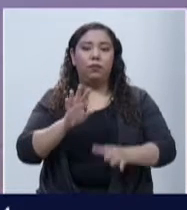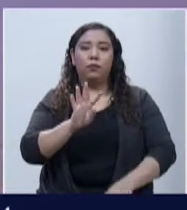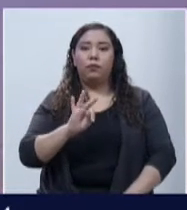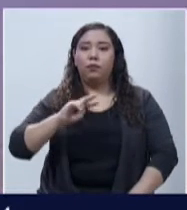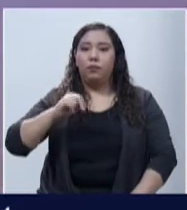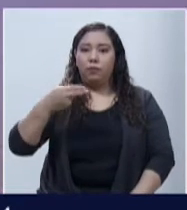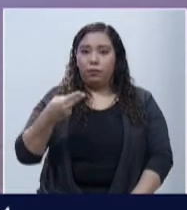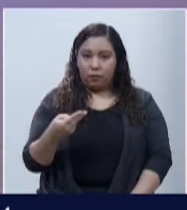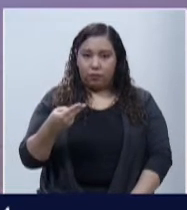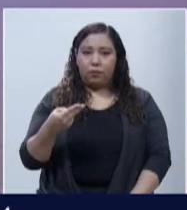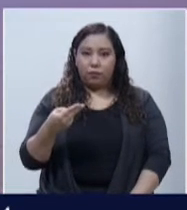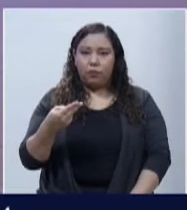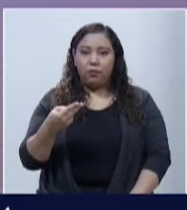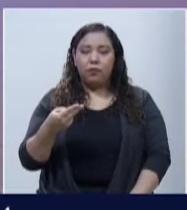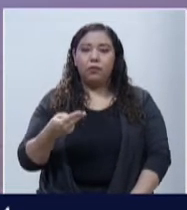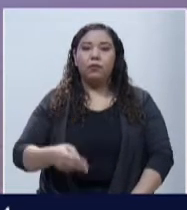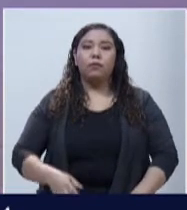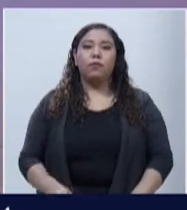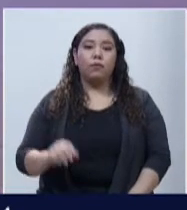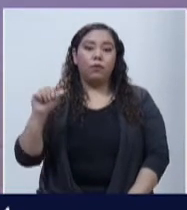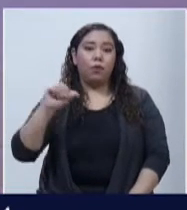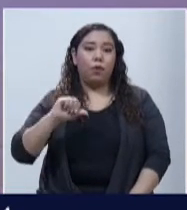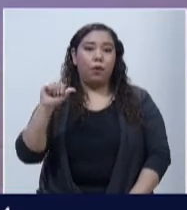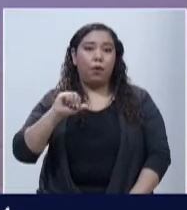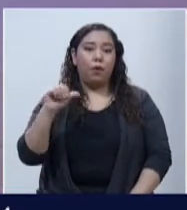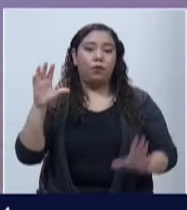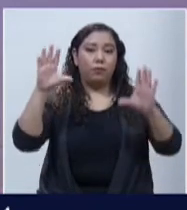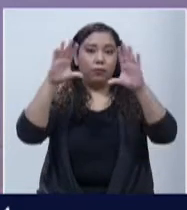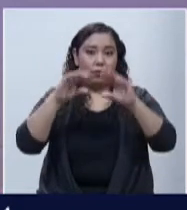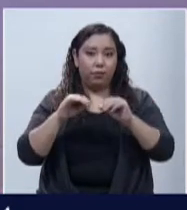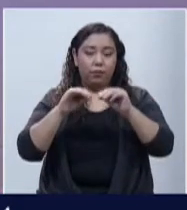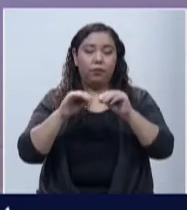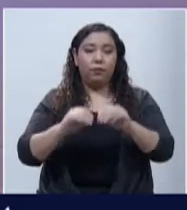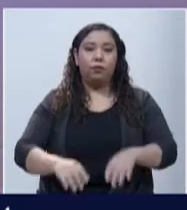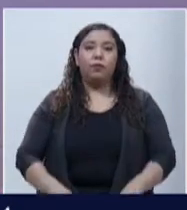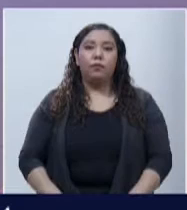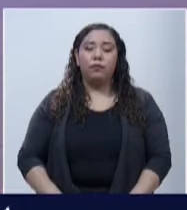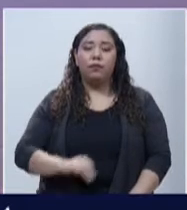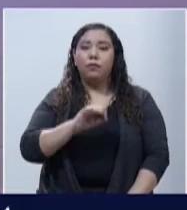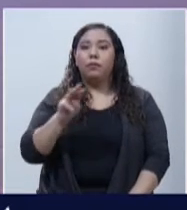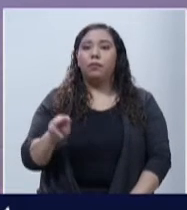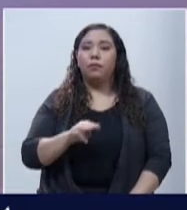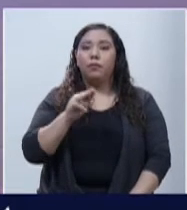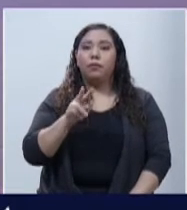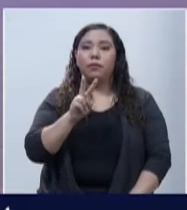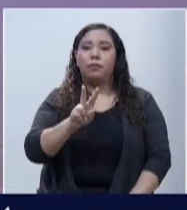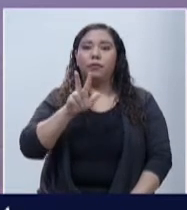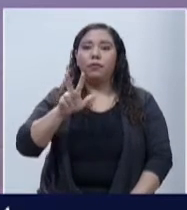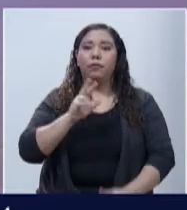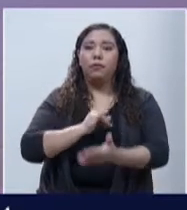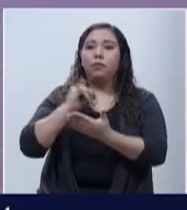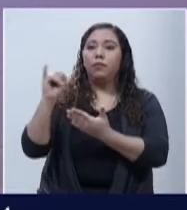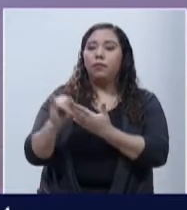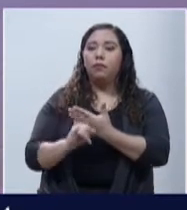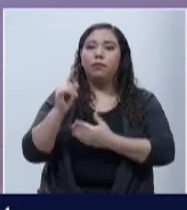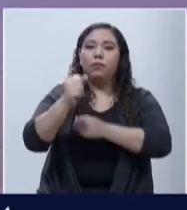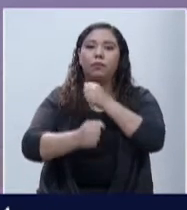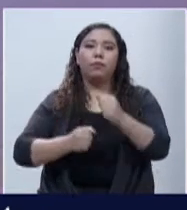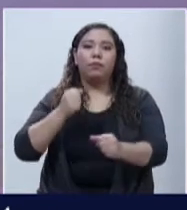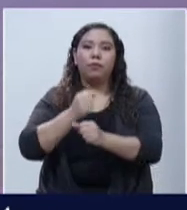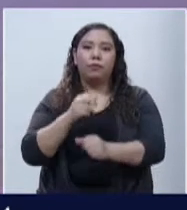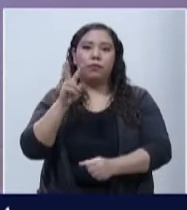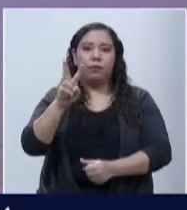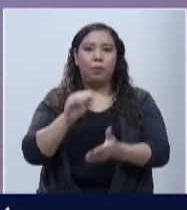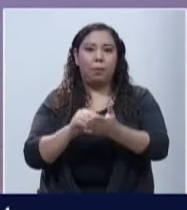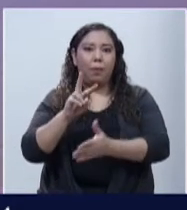estelar de nh noticias correspondientes de miércoles 23 de junio del año 2021